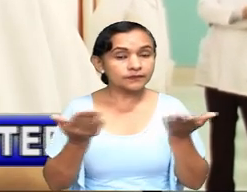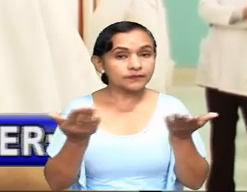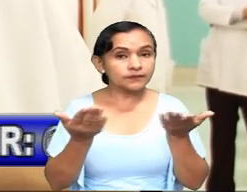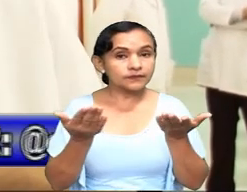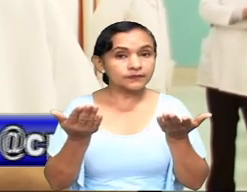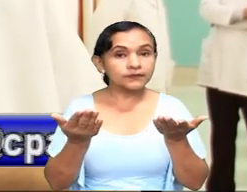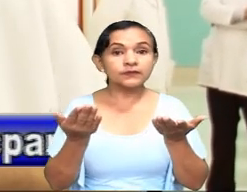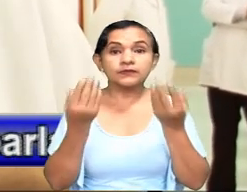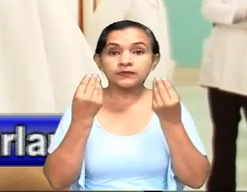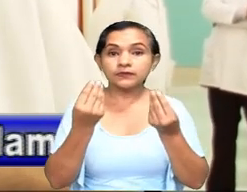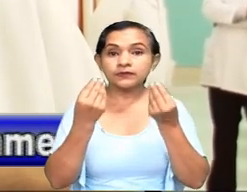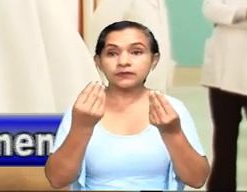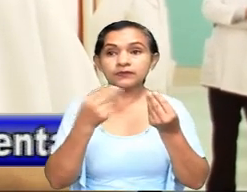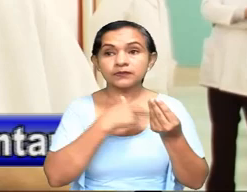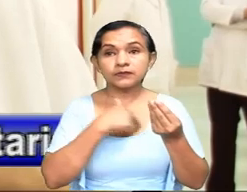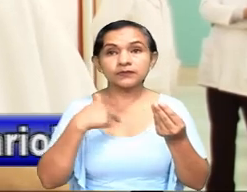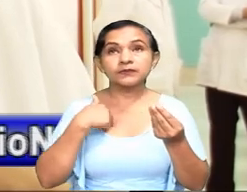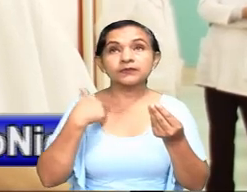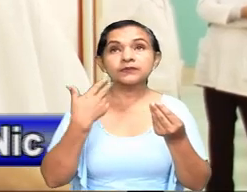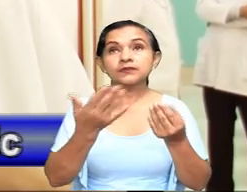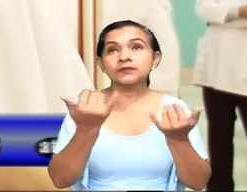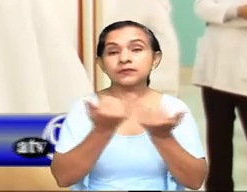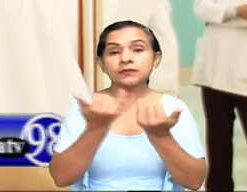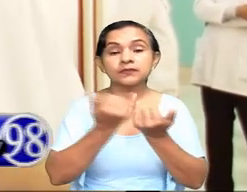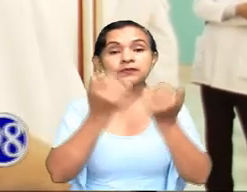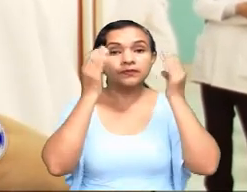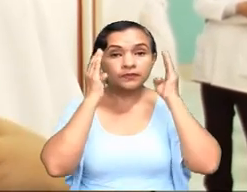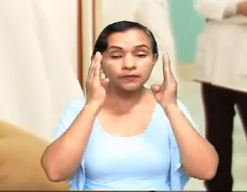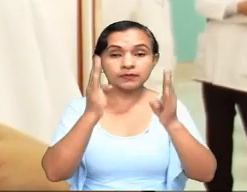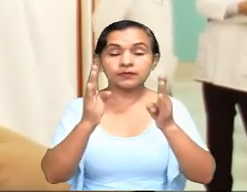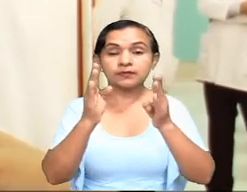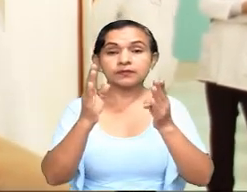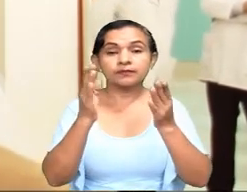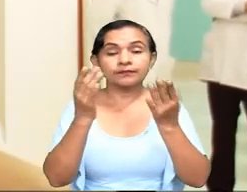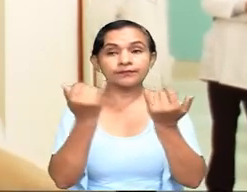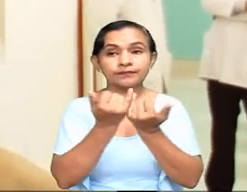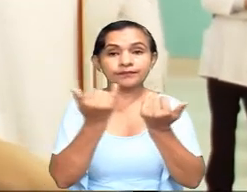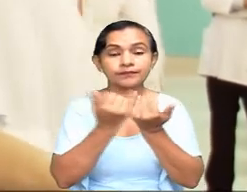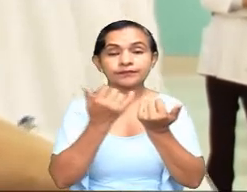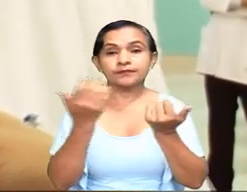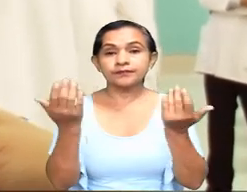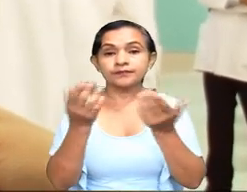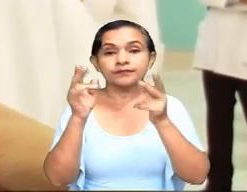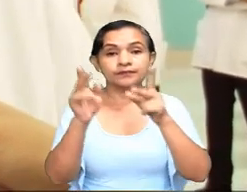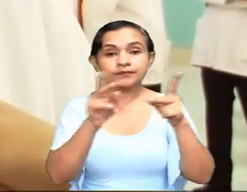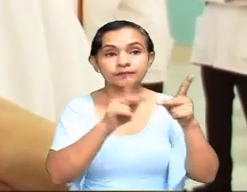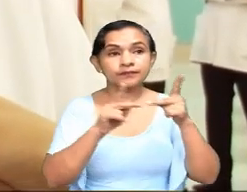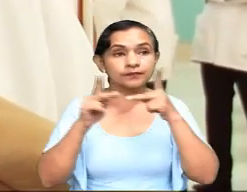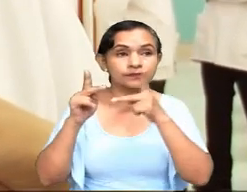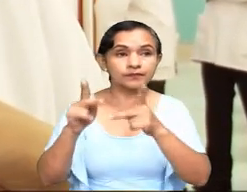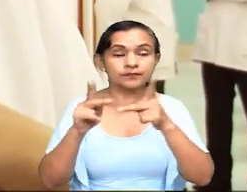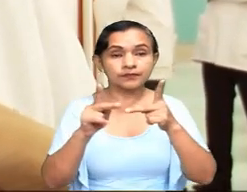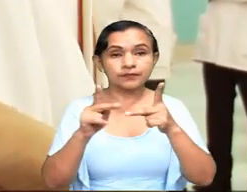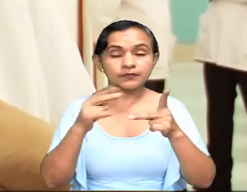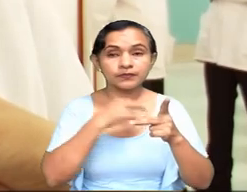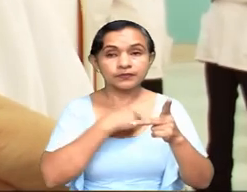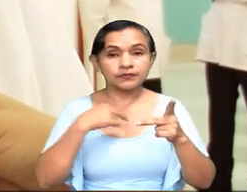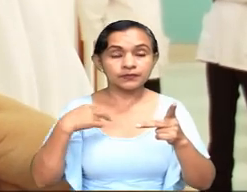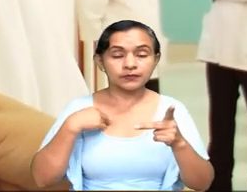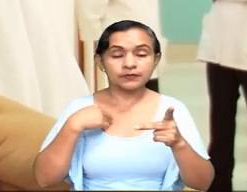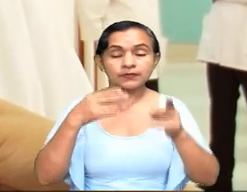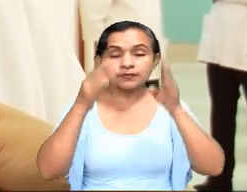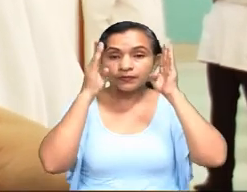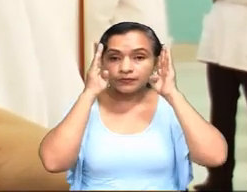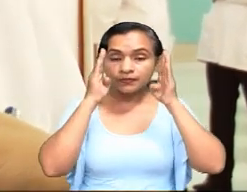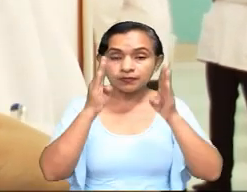amplia gama. Además que también tenemos el servicio de electroencefalograma, que son pacientes que necesitan esta atención para una